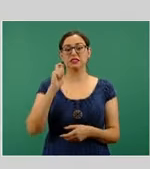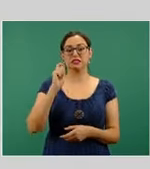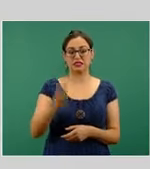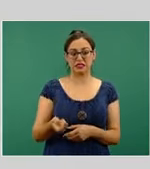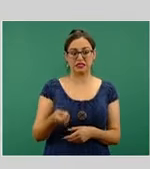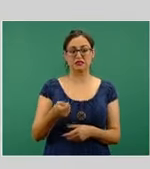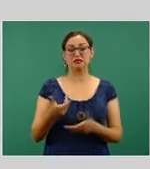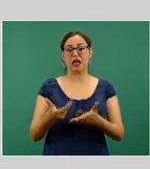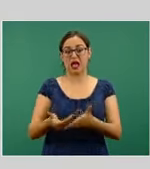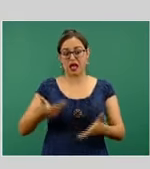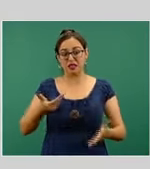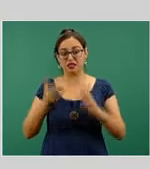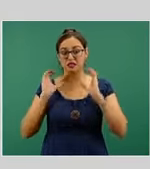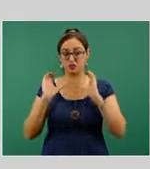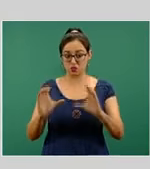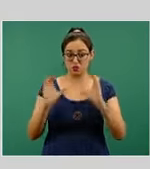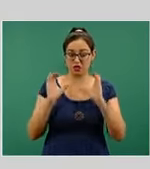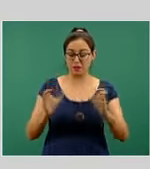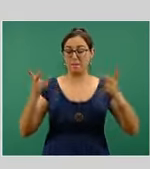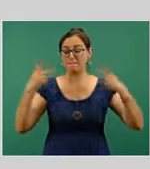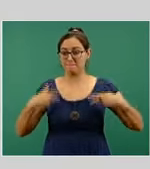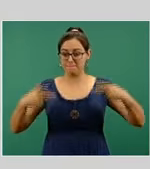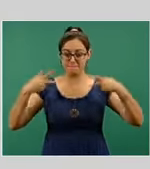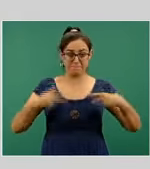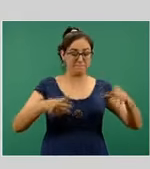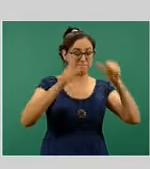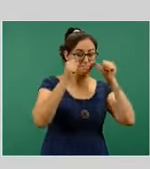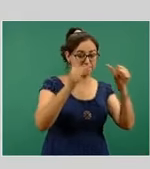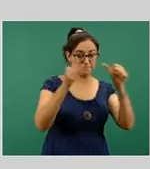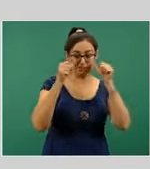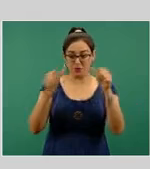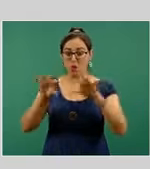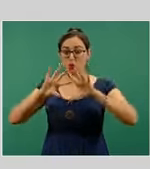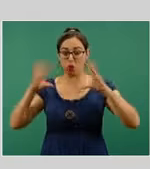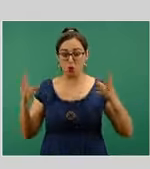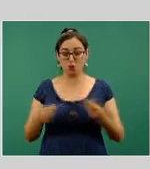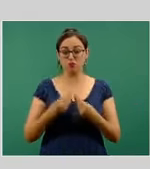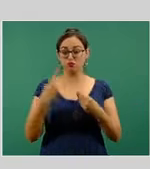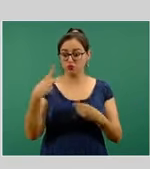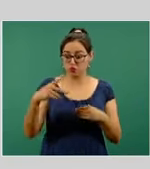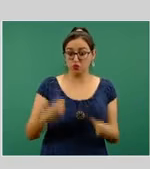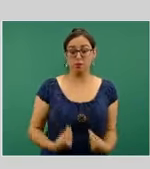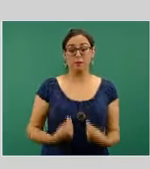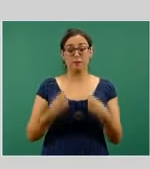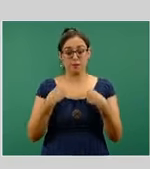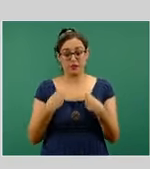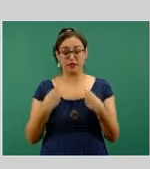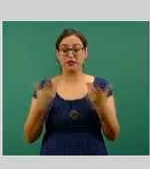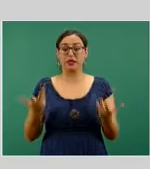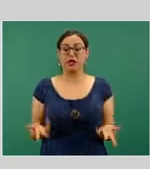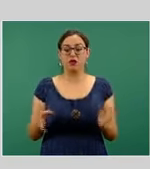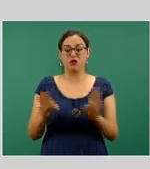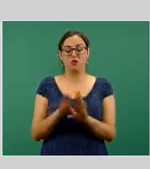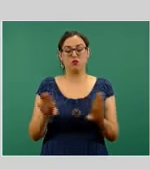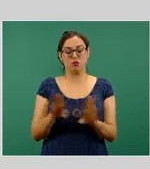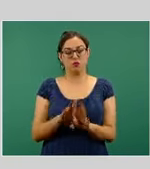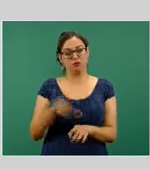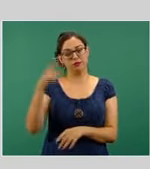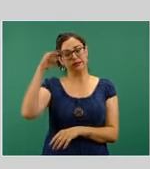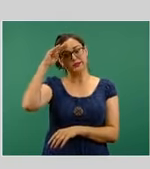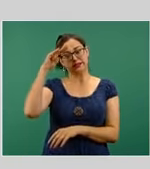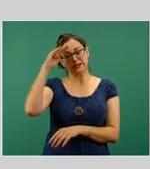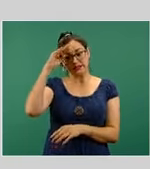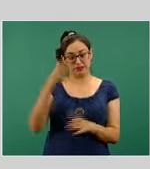y centrada en las personas, que tenga un enfoque integral de curso de vida, que vaya desde la preconcepción, durante